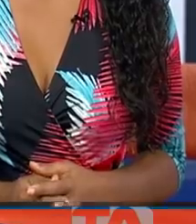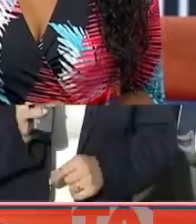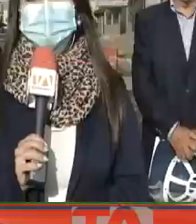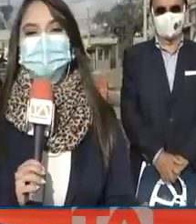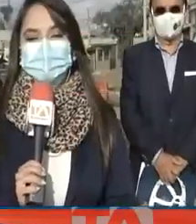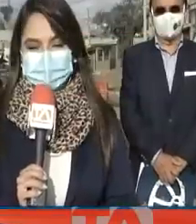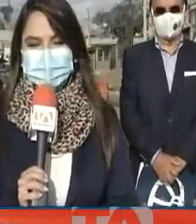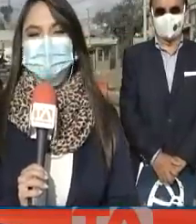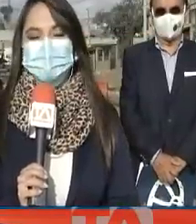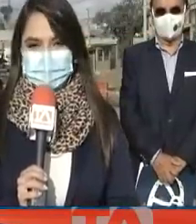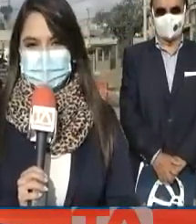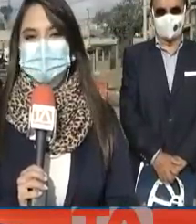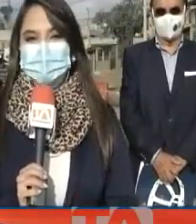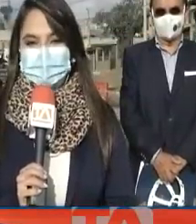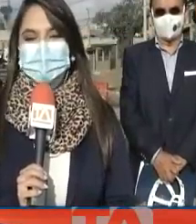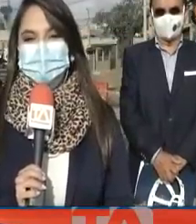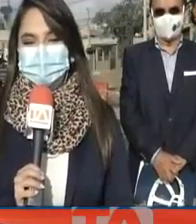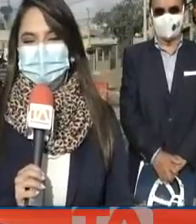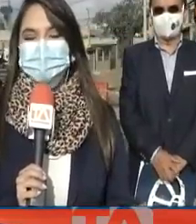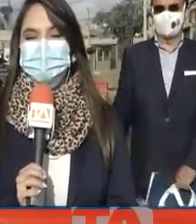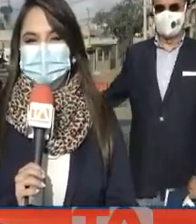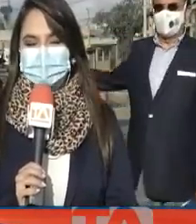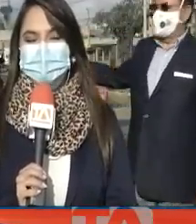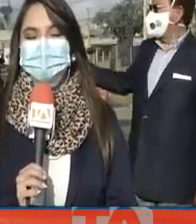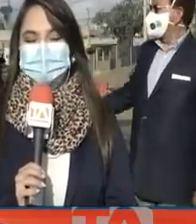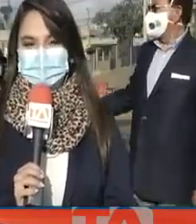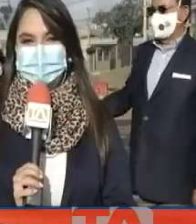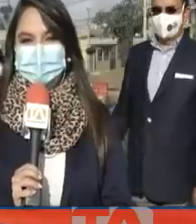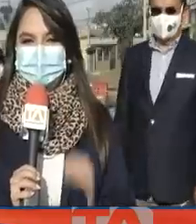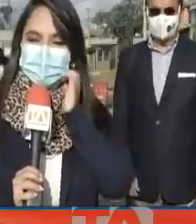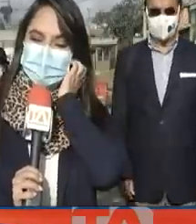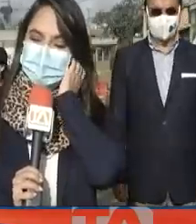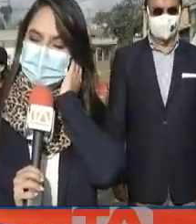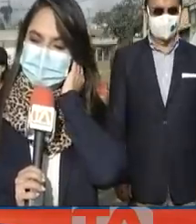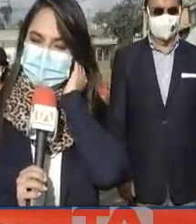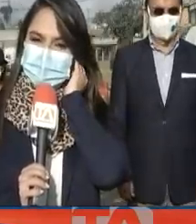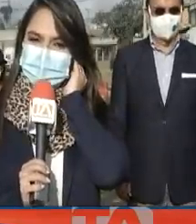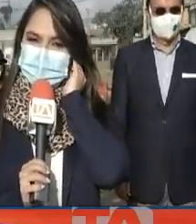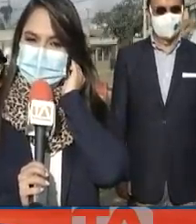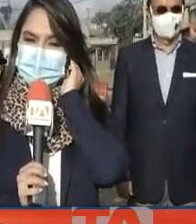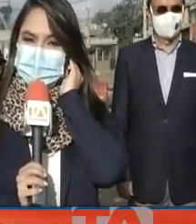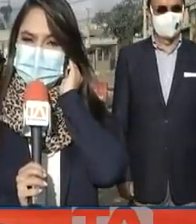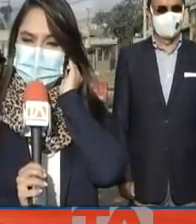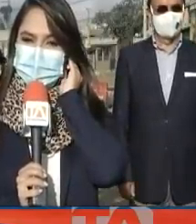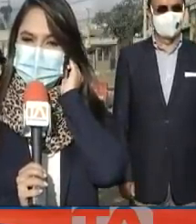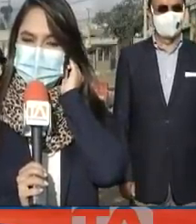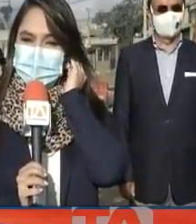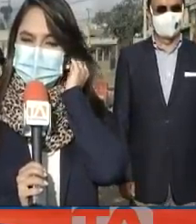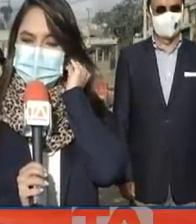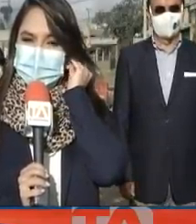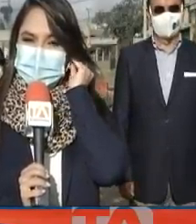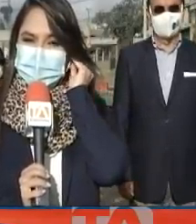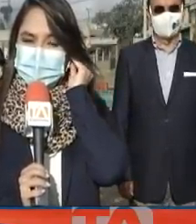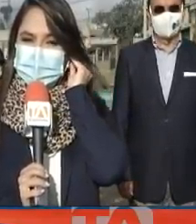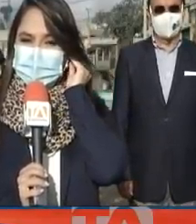para conocer en qué punto de la ciudad se encuentra y saber las novedades que nos tiene preparado para el día de hoy. Angie, qué bueno que nos acompañes en este